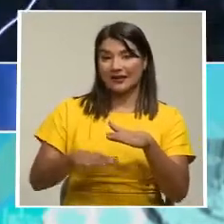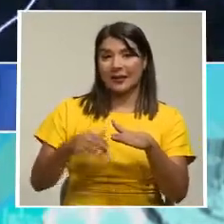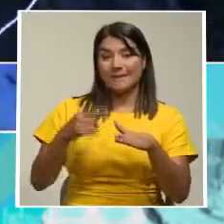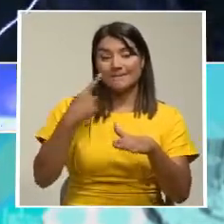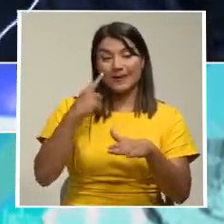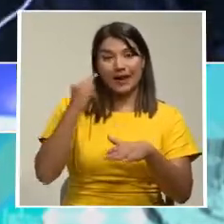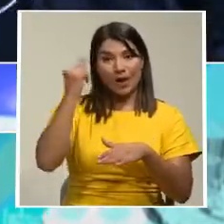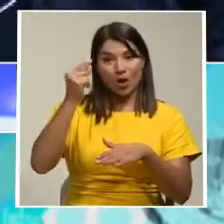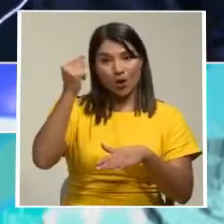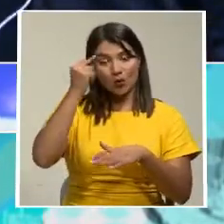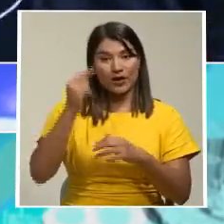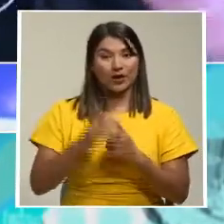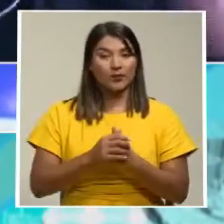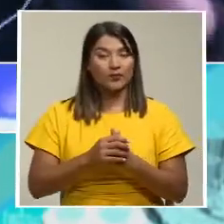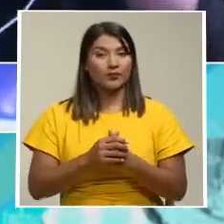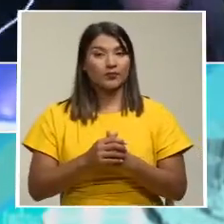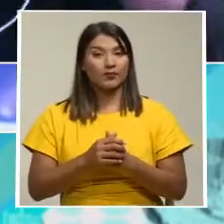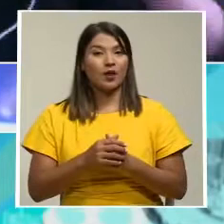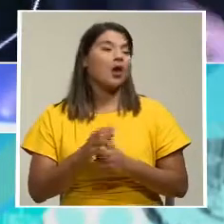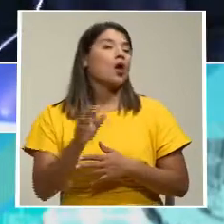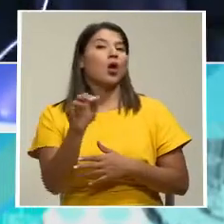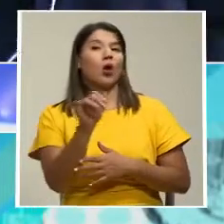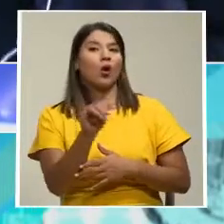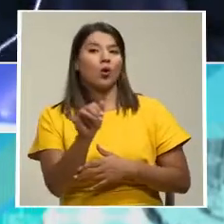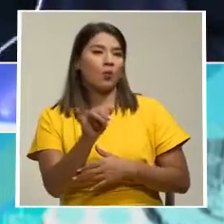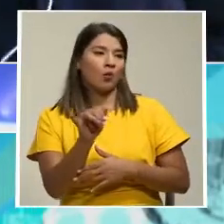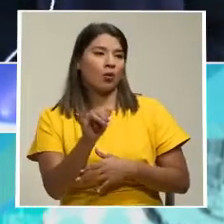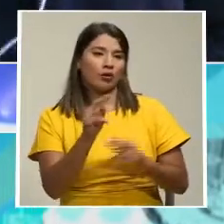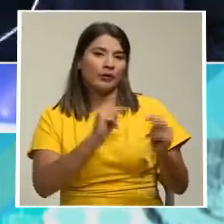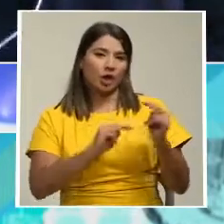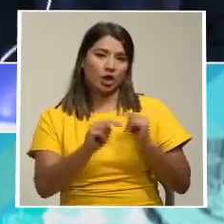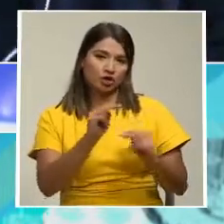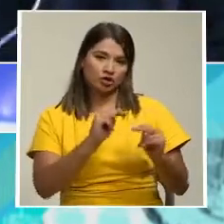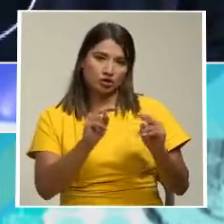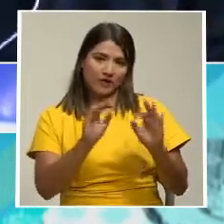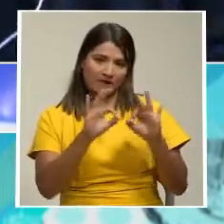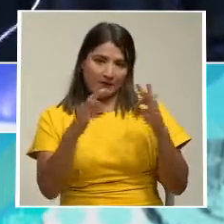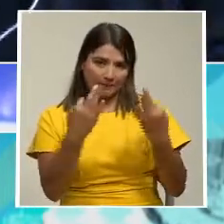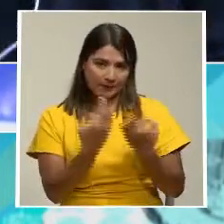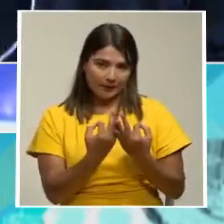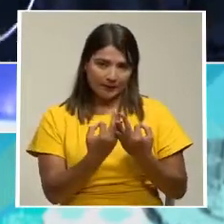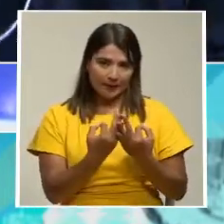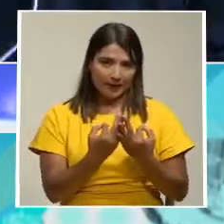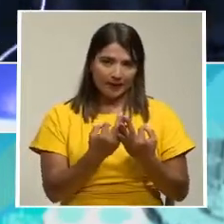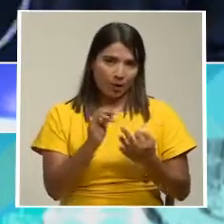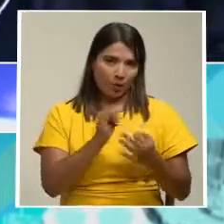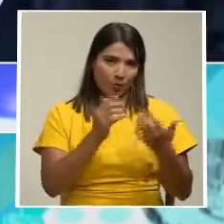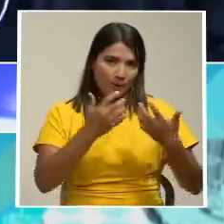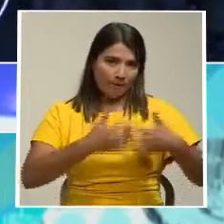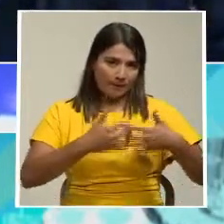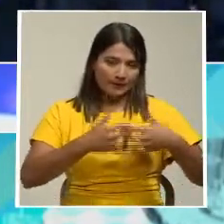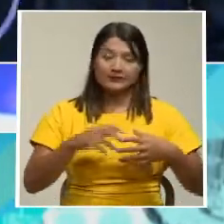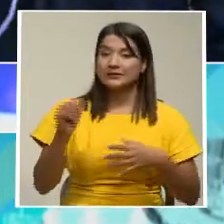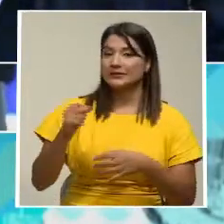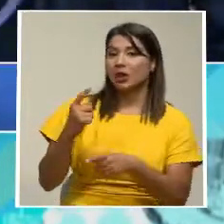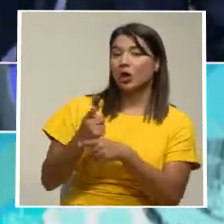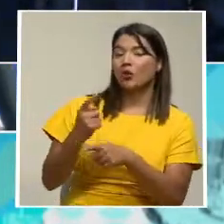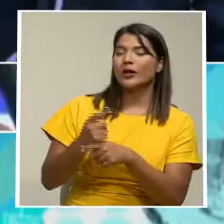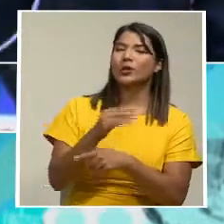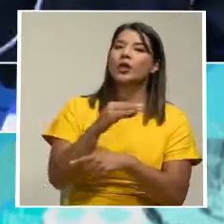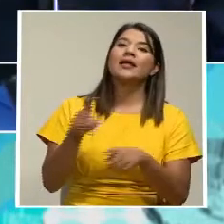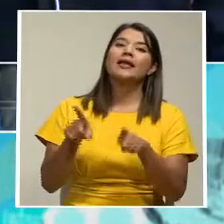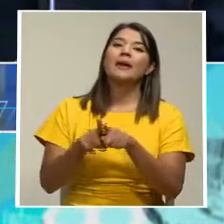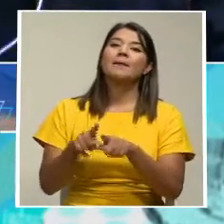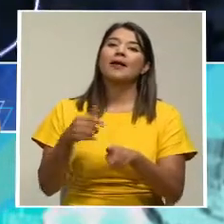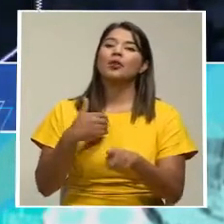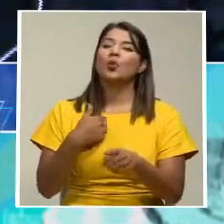¿no? El holding es un holding familiar y empresarial. Exactamente, que además se ha beneficiado muchísimo